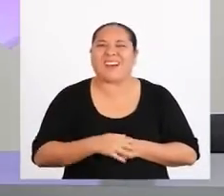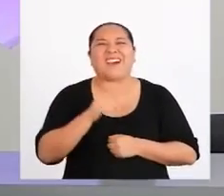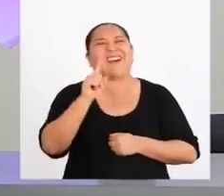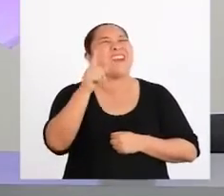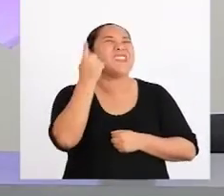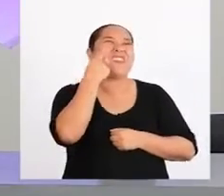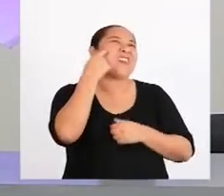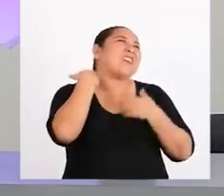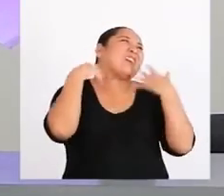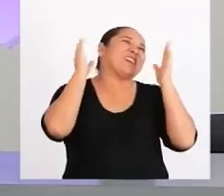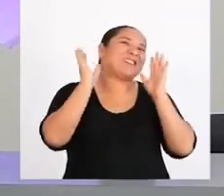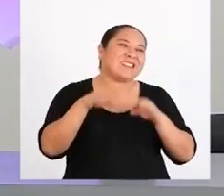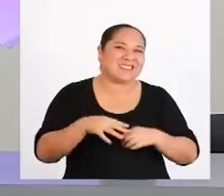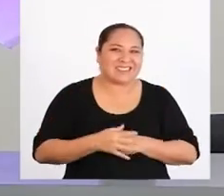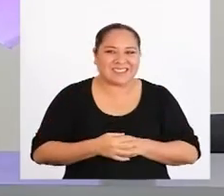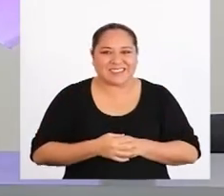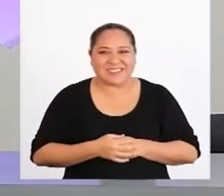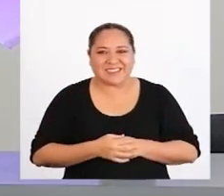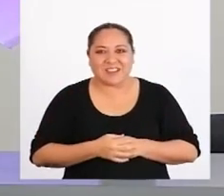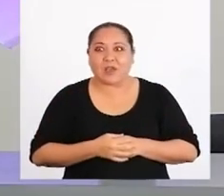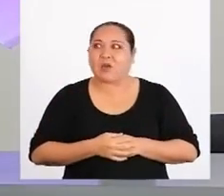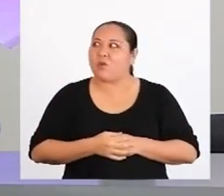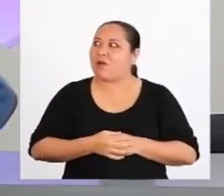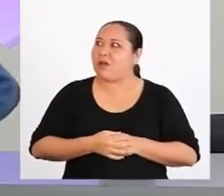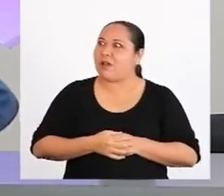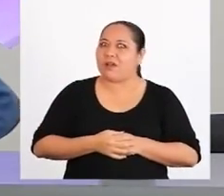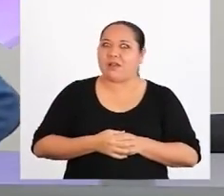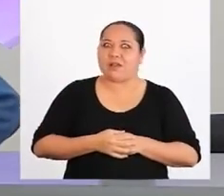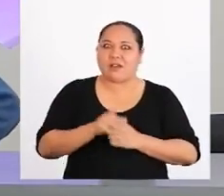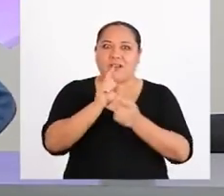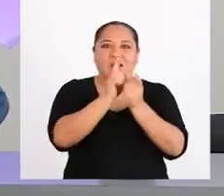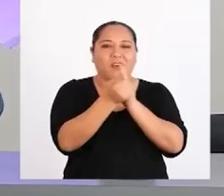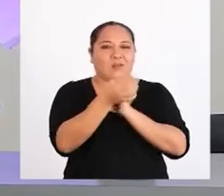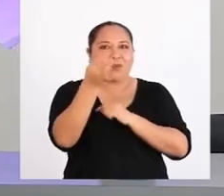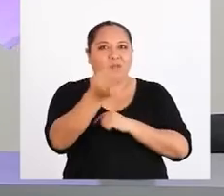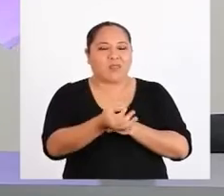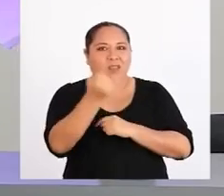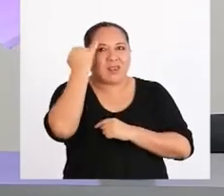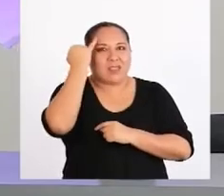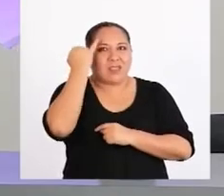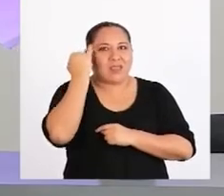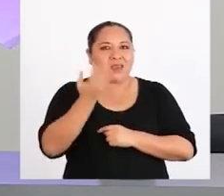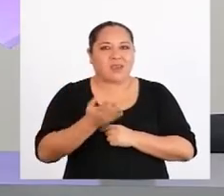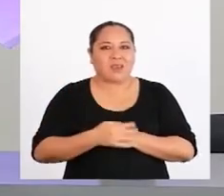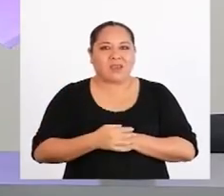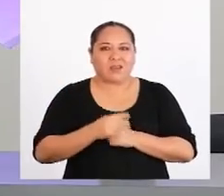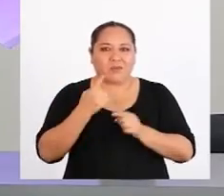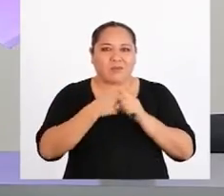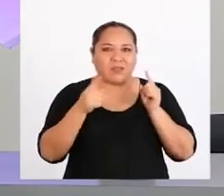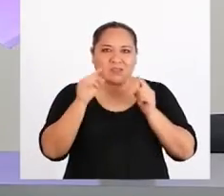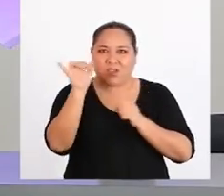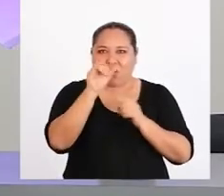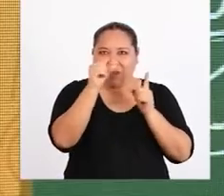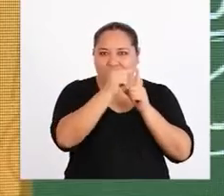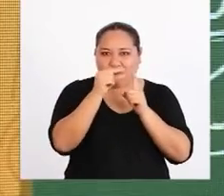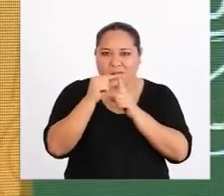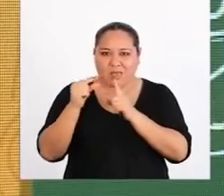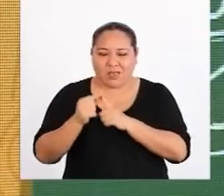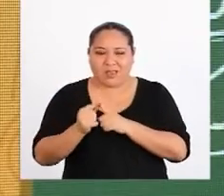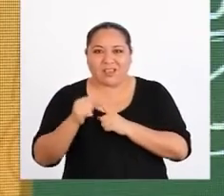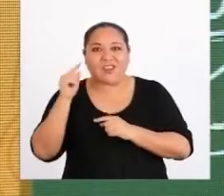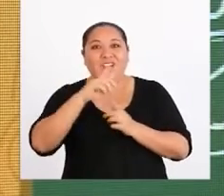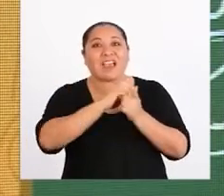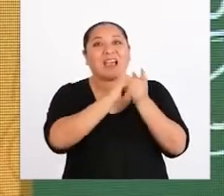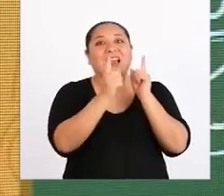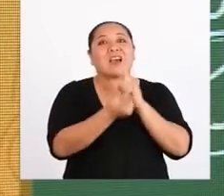¡Ay, tú no me conoces! ¡Wow! Cambia completamente el sentido, pero son las mismas palabras. Lo